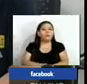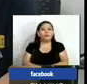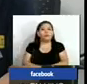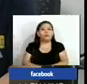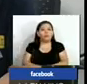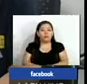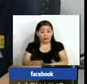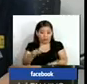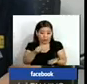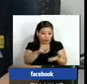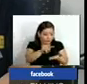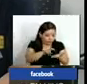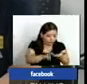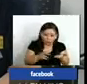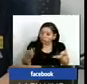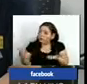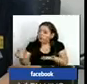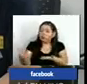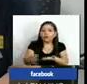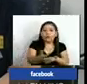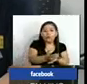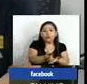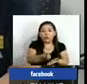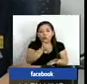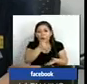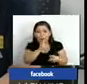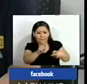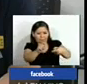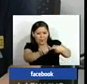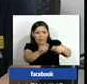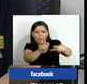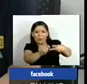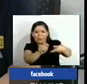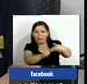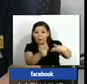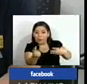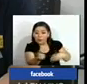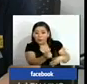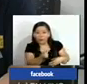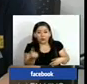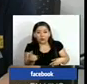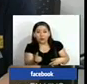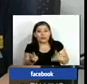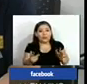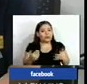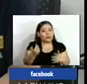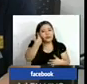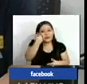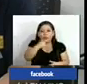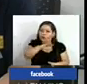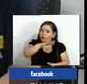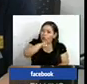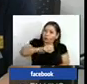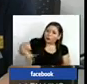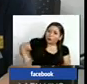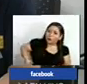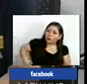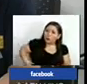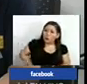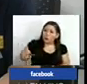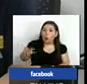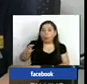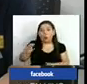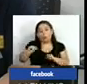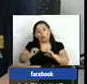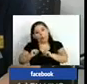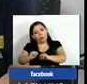para recabar información sobre casos específicos de personas con enfermedad renal crónica